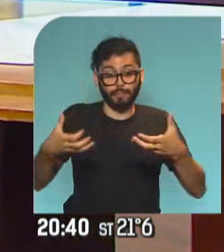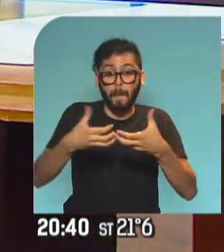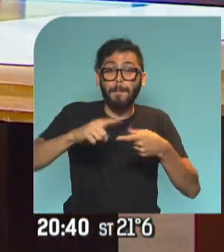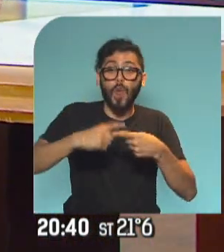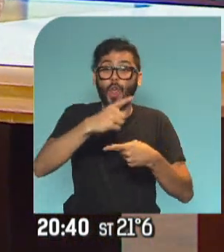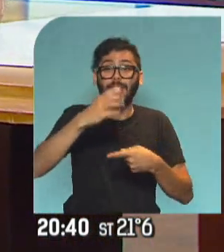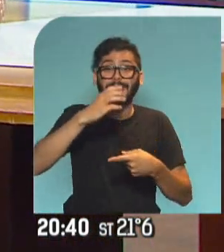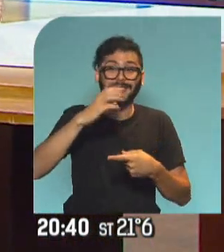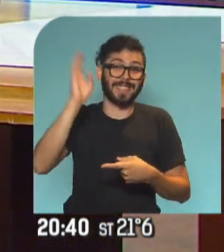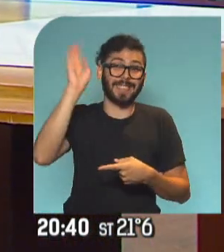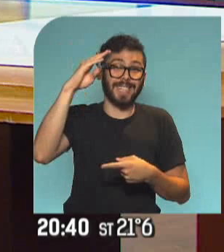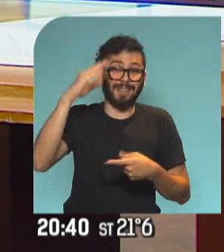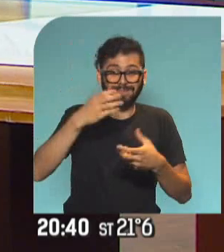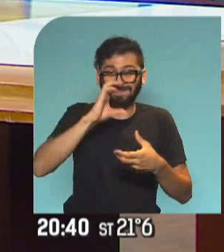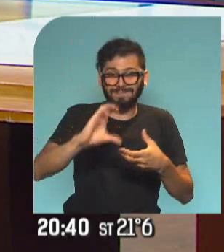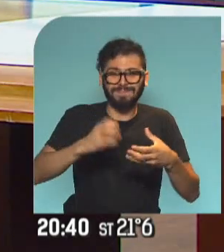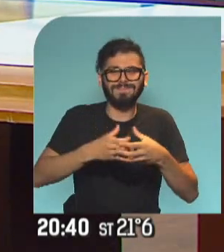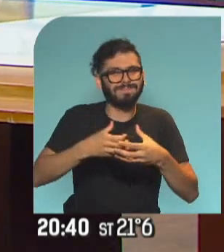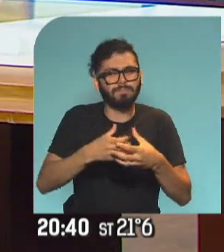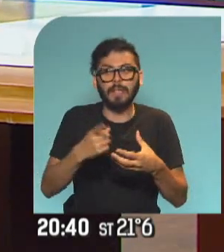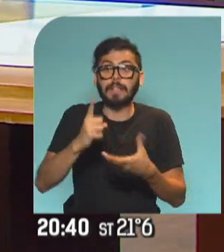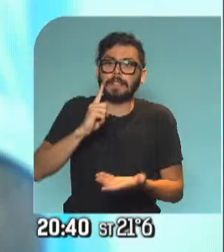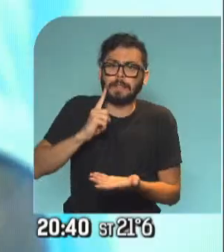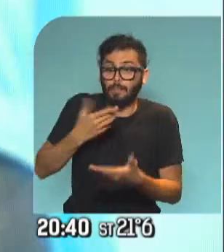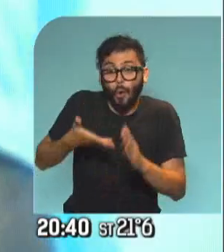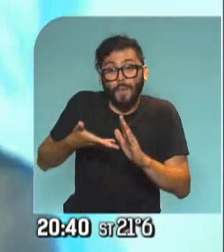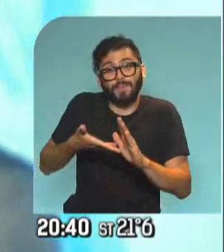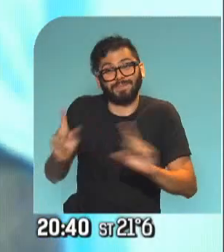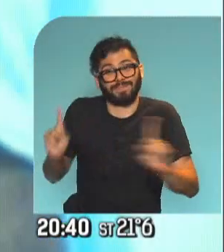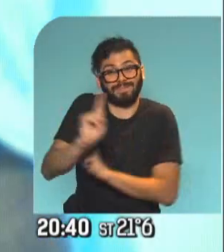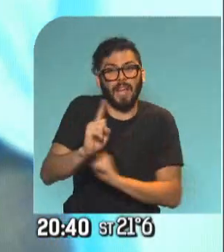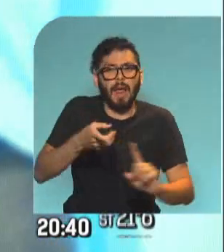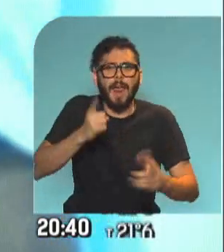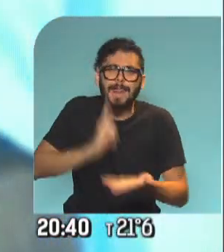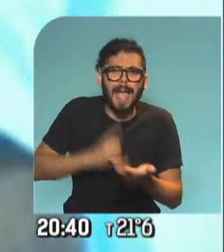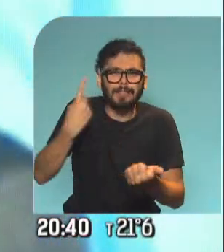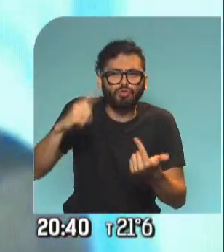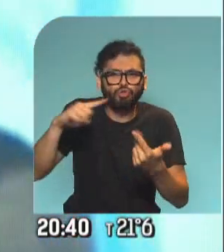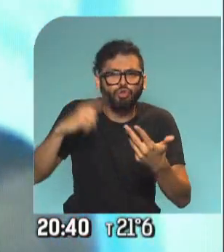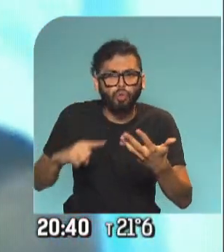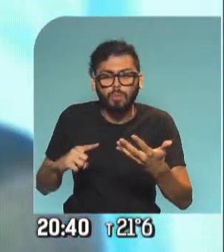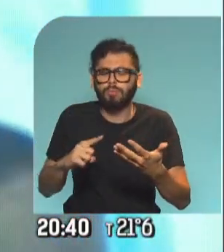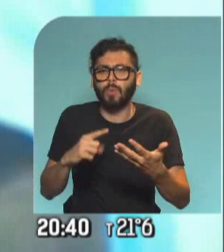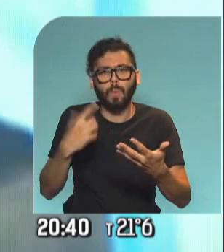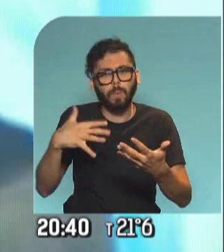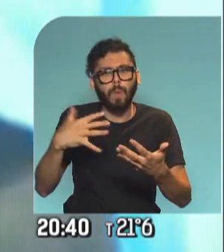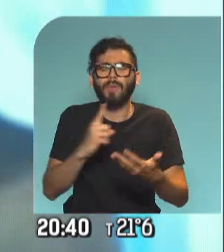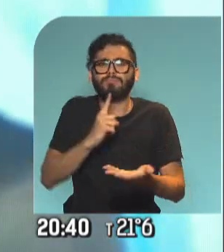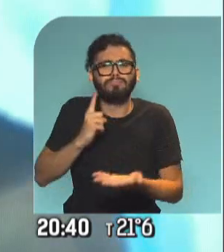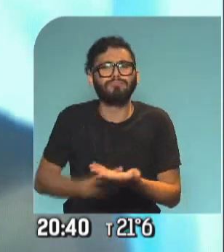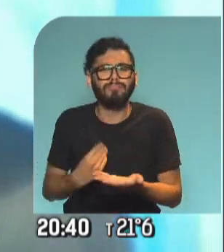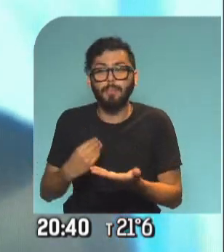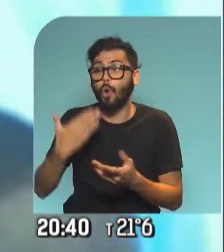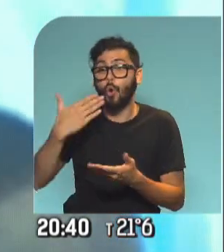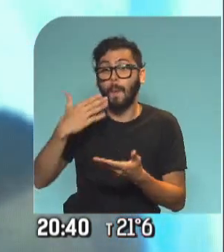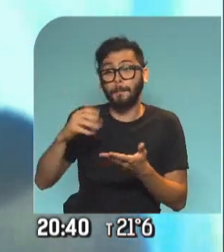y las decisiones que estaba tomando el presidente estadounidense antes de irse. Entre ellas fue incluir a Cuba dentro del listado de